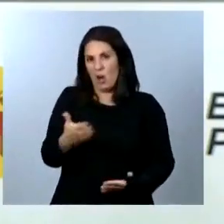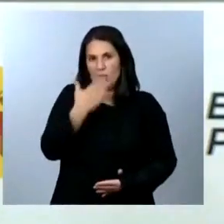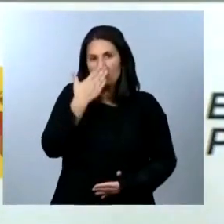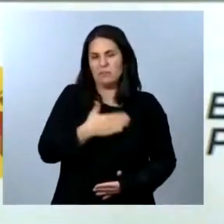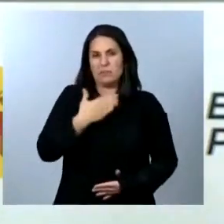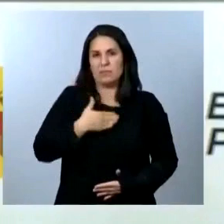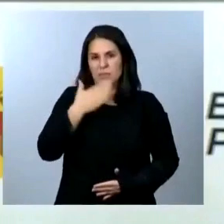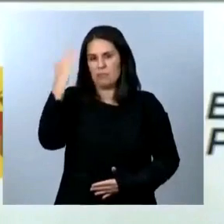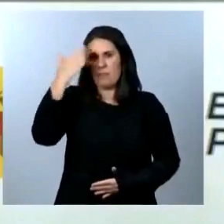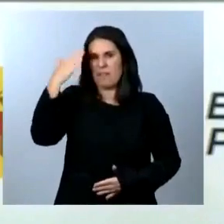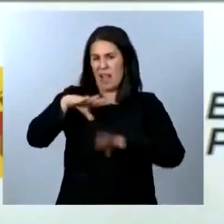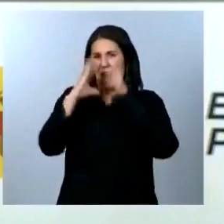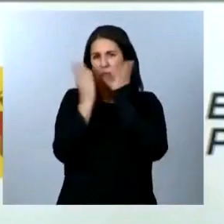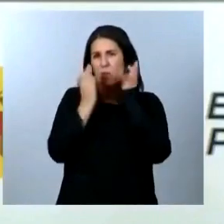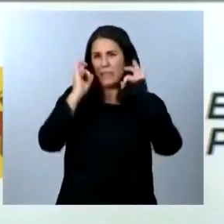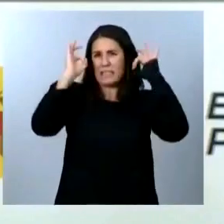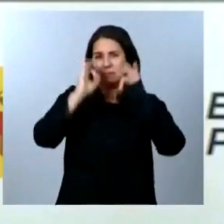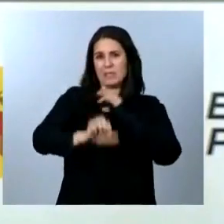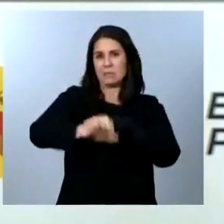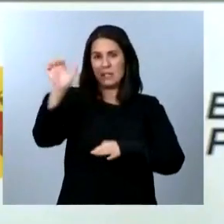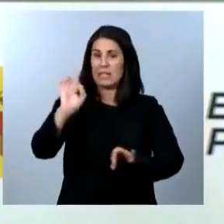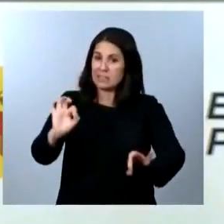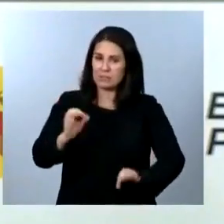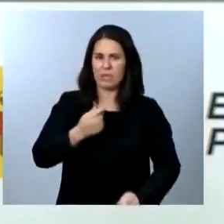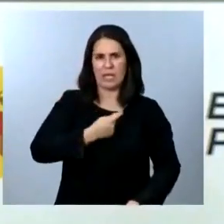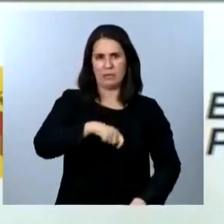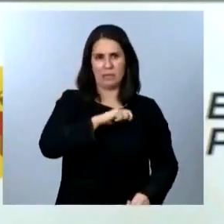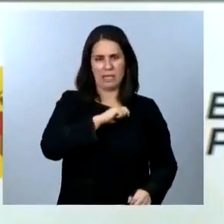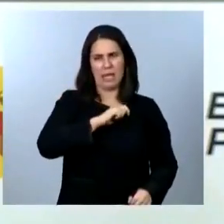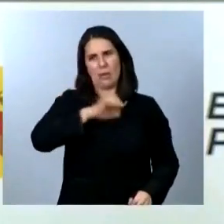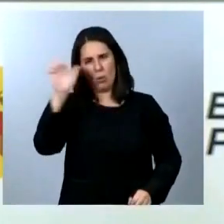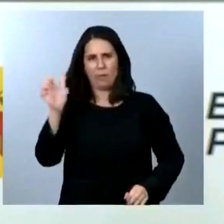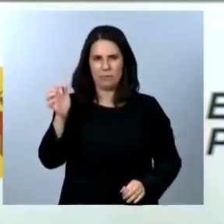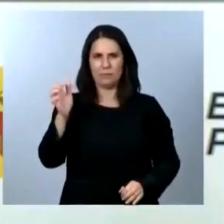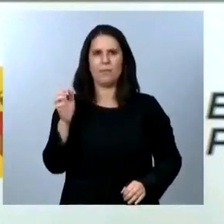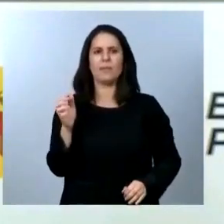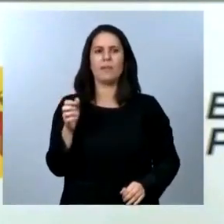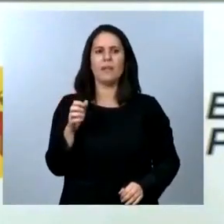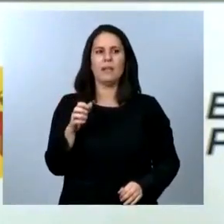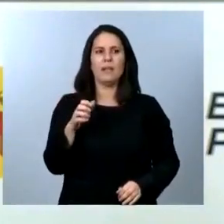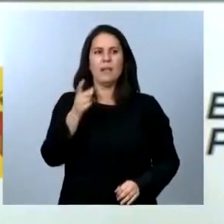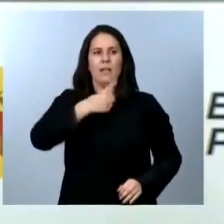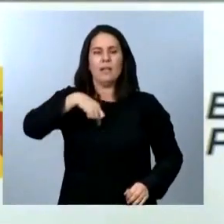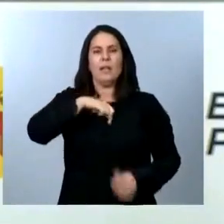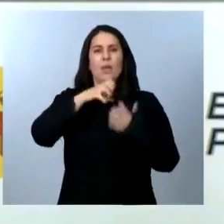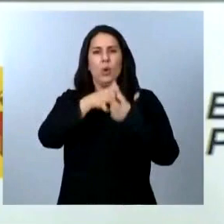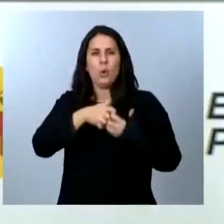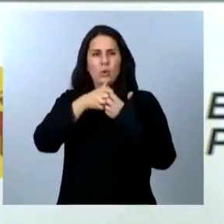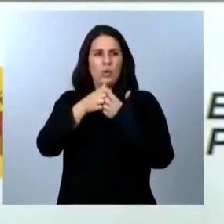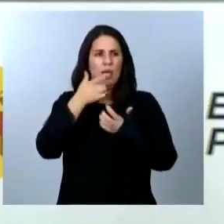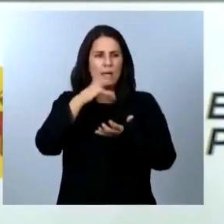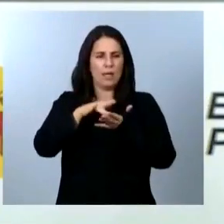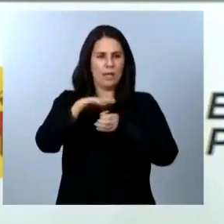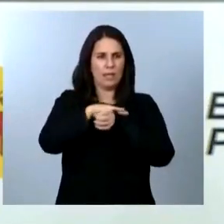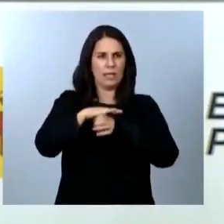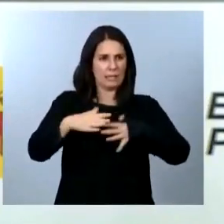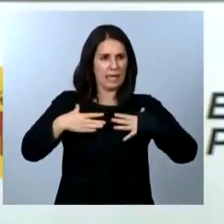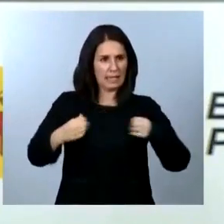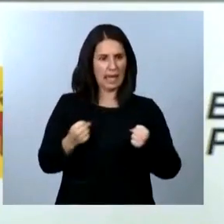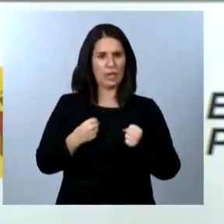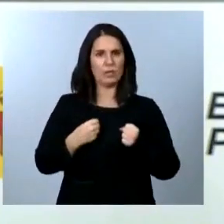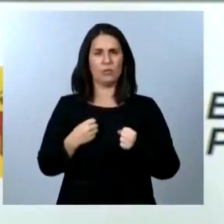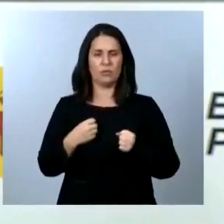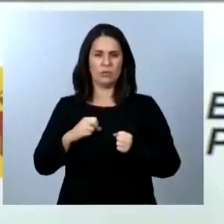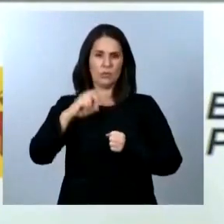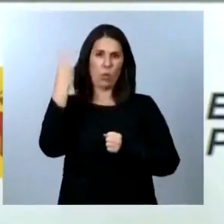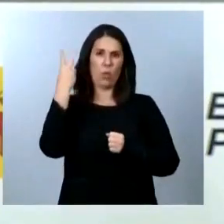particular a Europa y en concreto a nuestro país. Estamos luchando, como saben ustedes, en el frente sanitario, combatiendo la segunda ola que asola